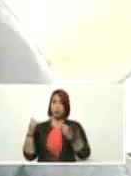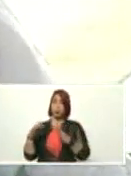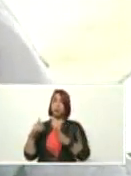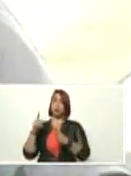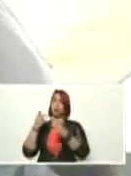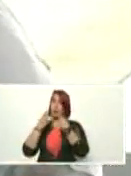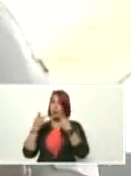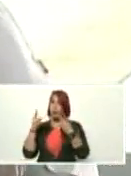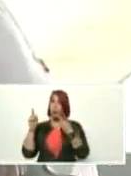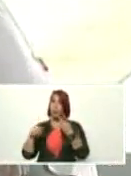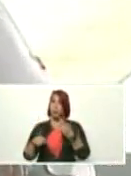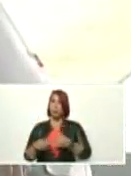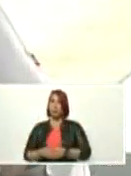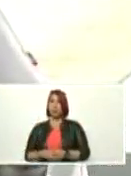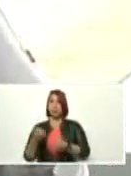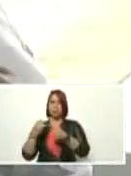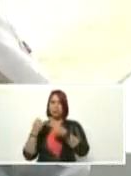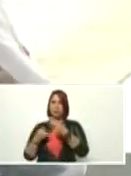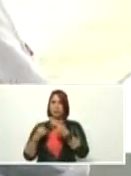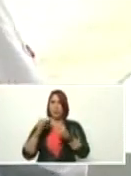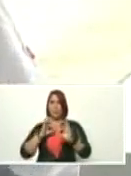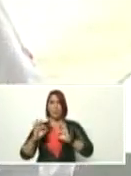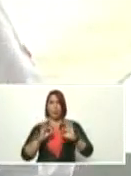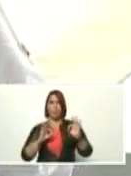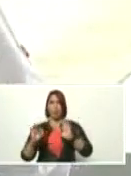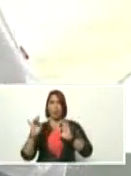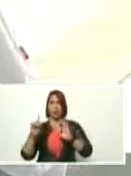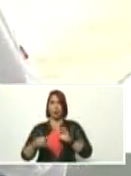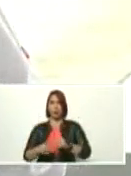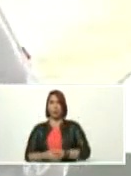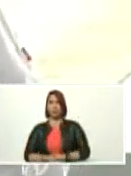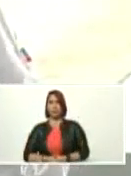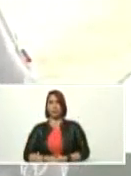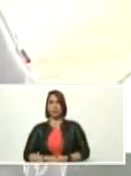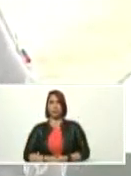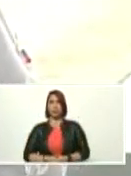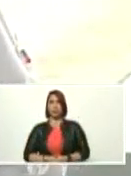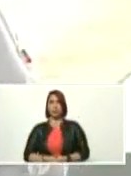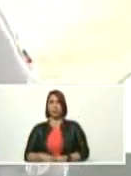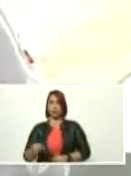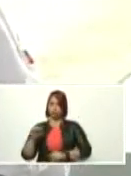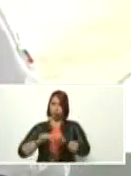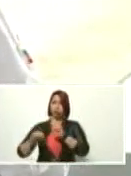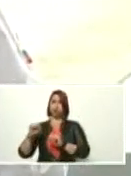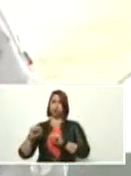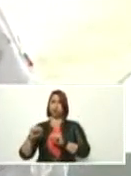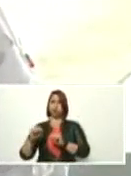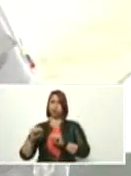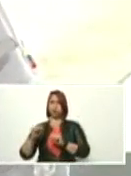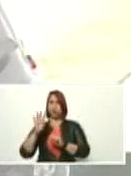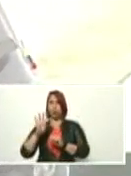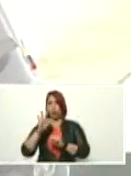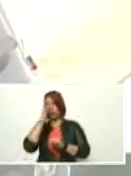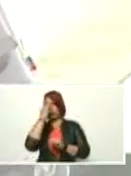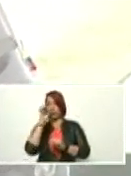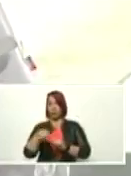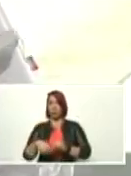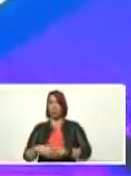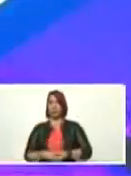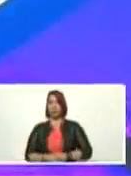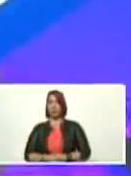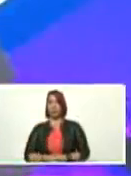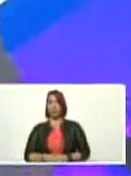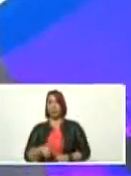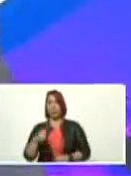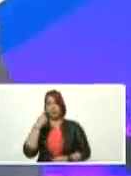decretos, instrumentos que preparaban, pues, los coaligados para la insurrección cívico-militar del 4 de febrero. Y desde